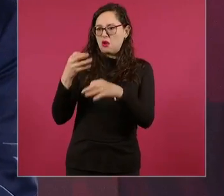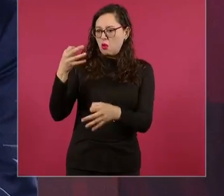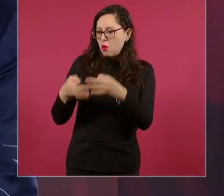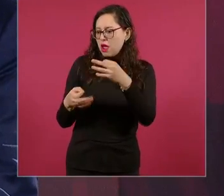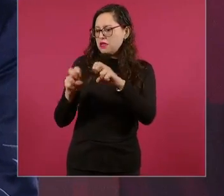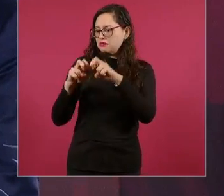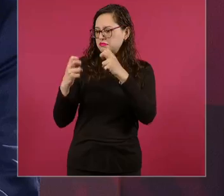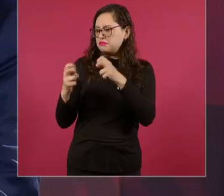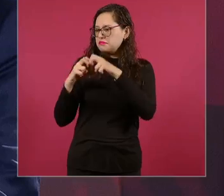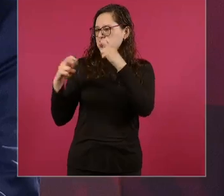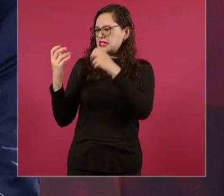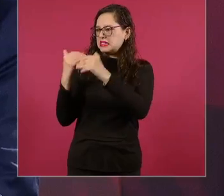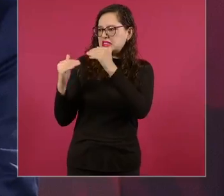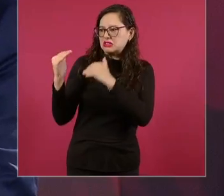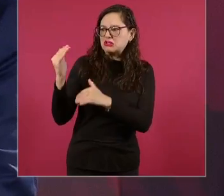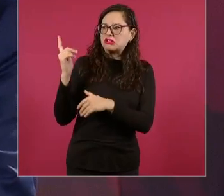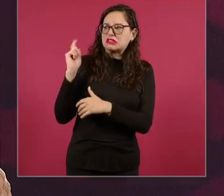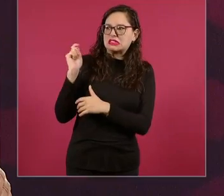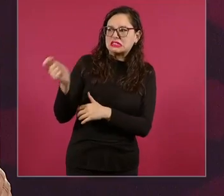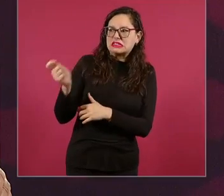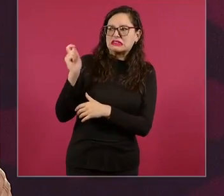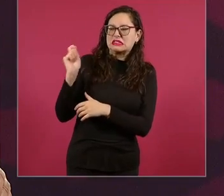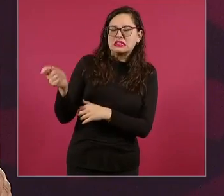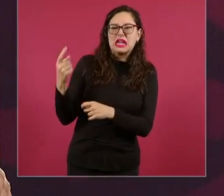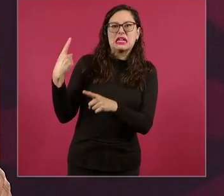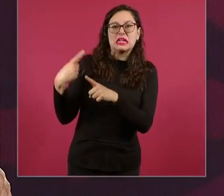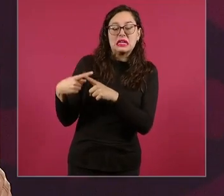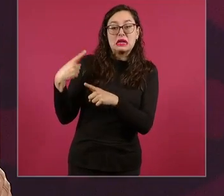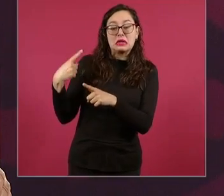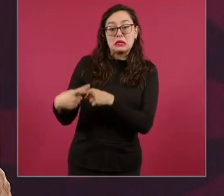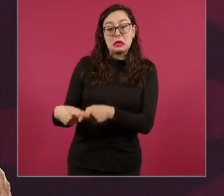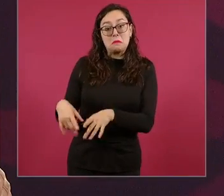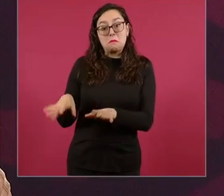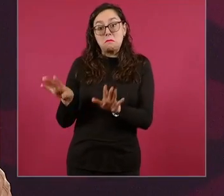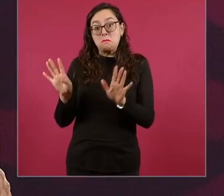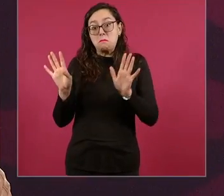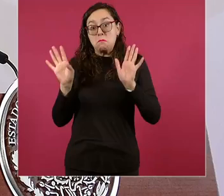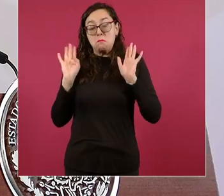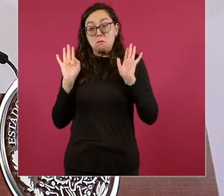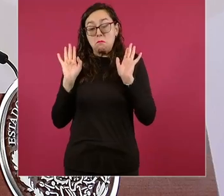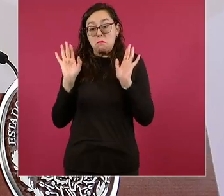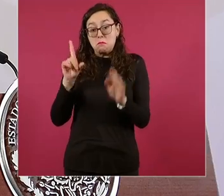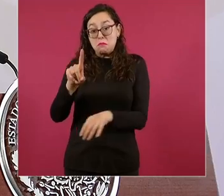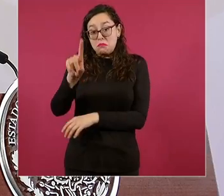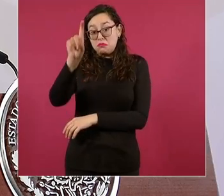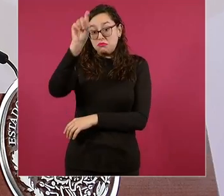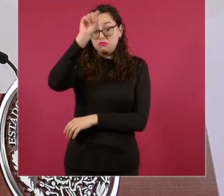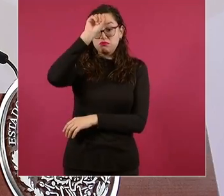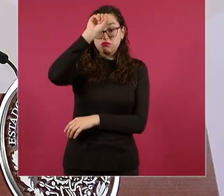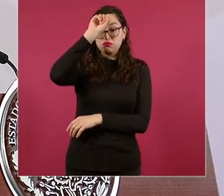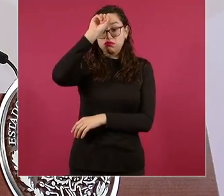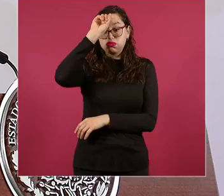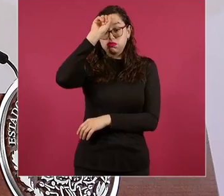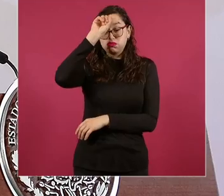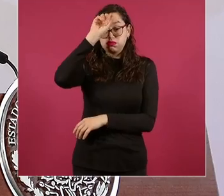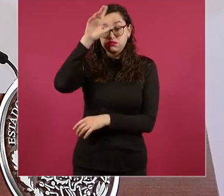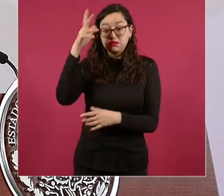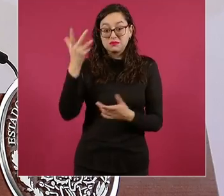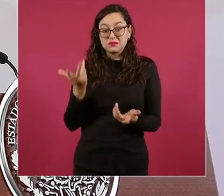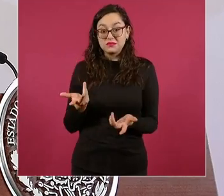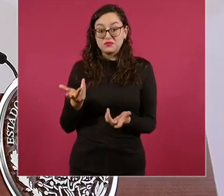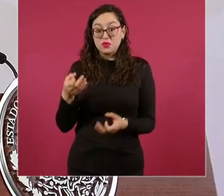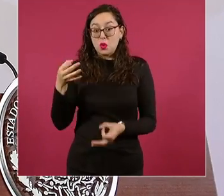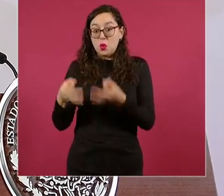ya no hablemos de los jueces, porque está difícil que se